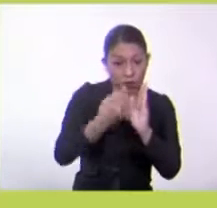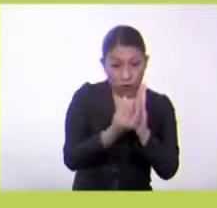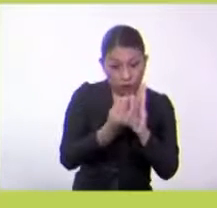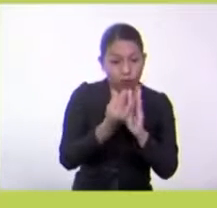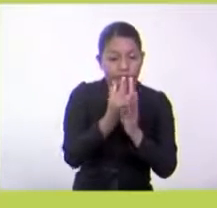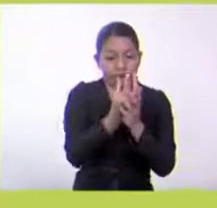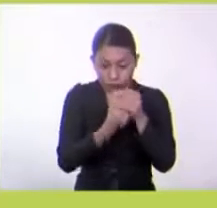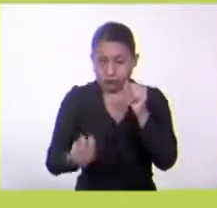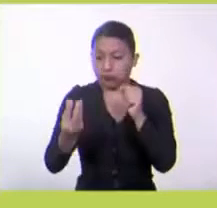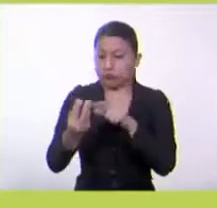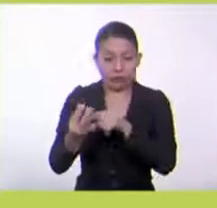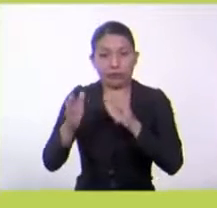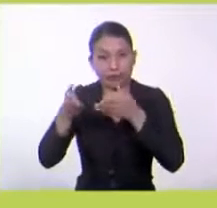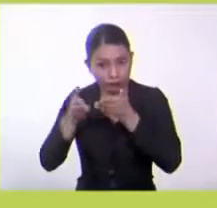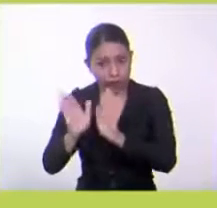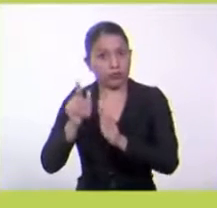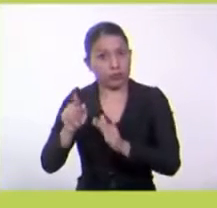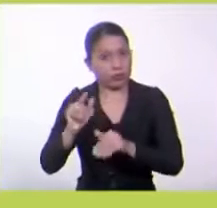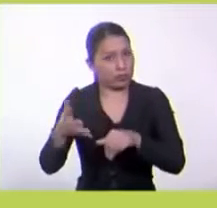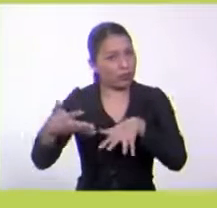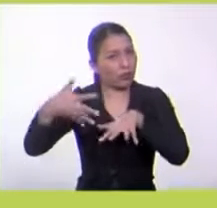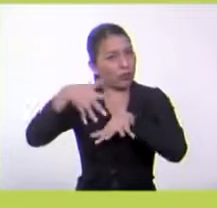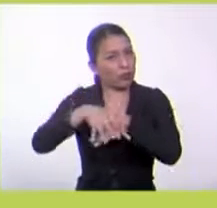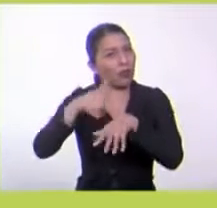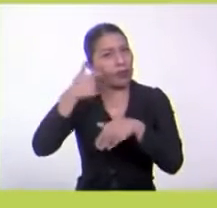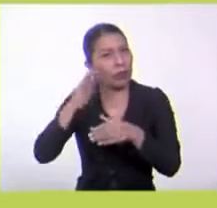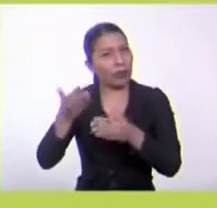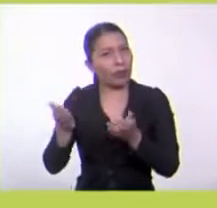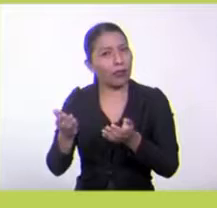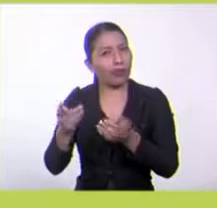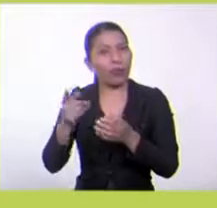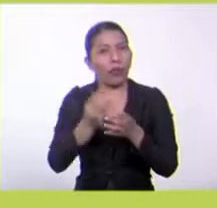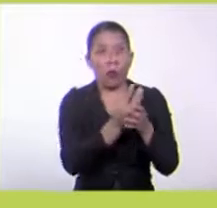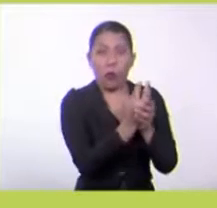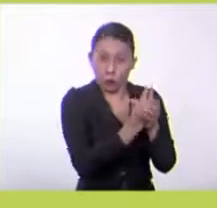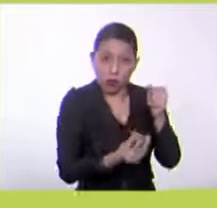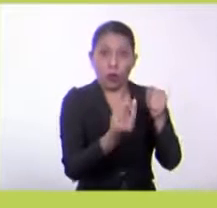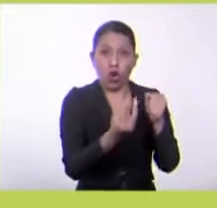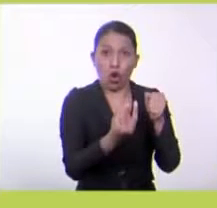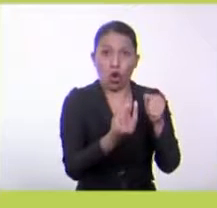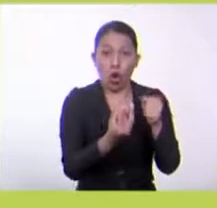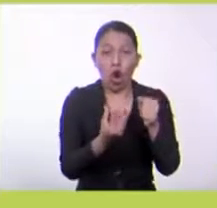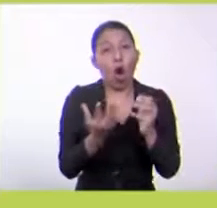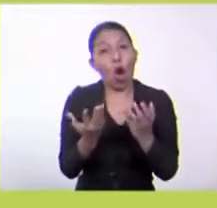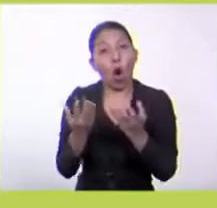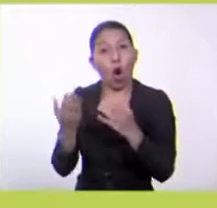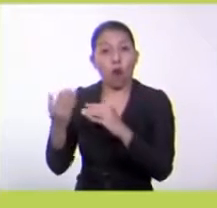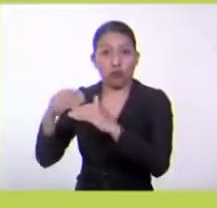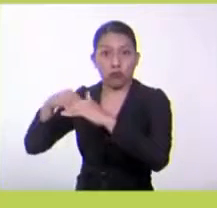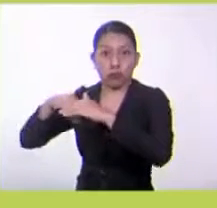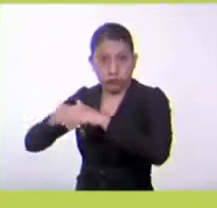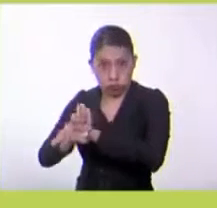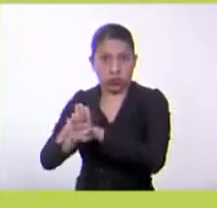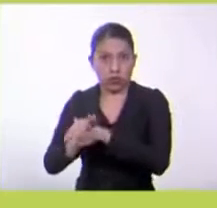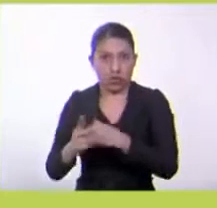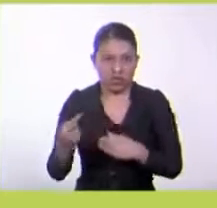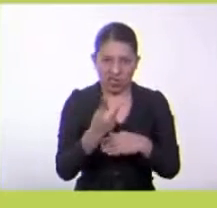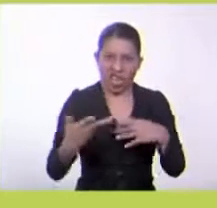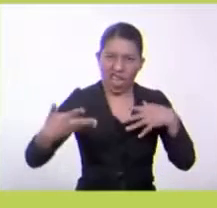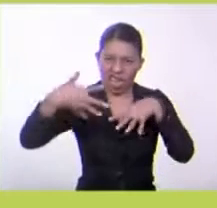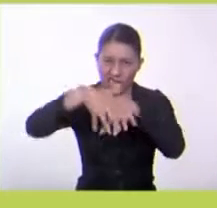puede considerarse una combinación de la reproducción de los vivíparos y